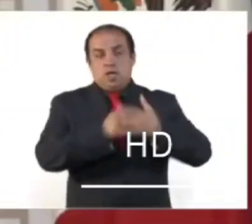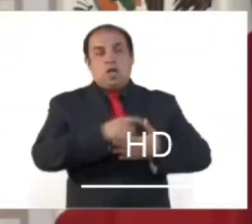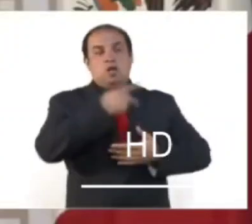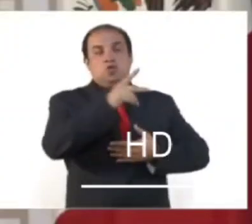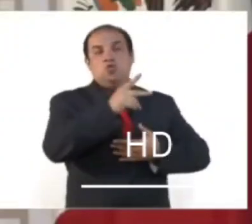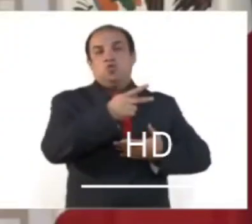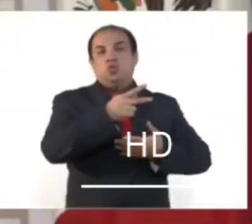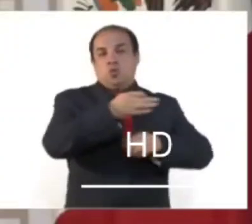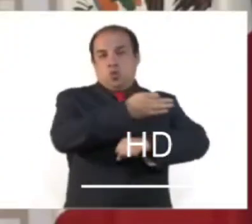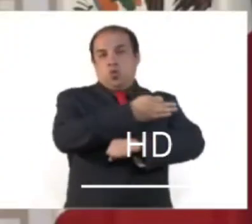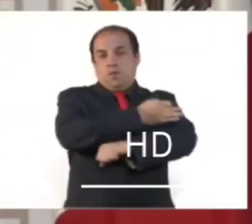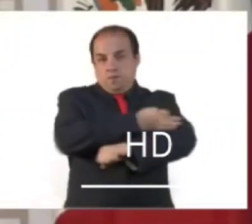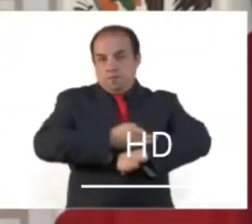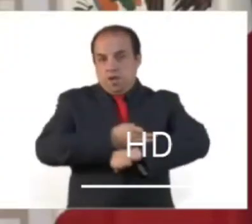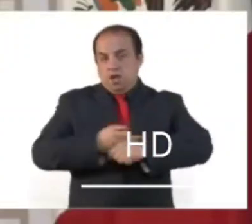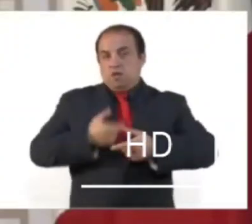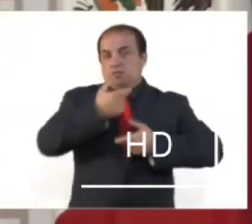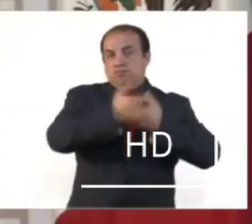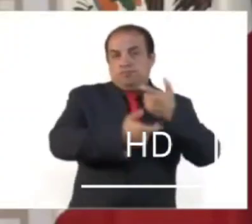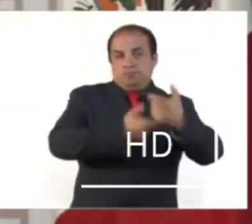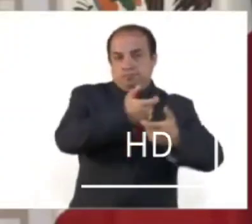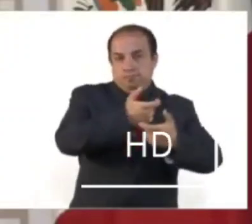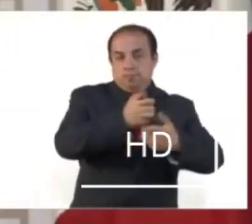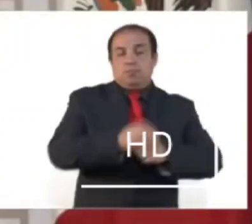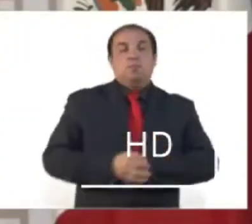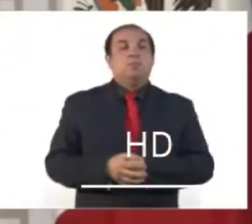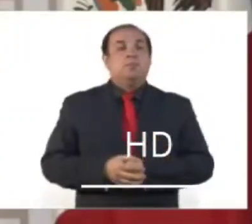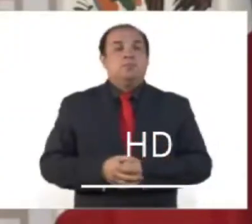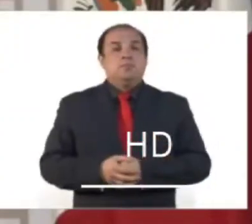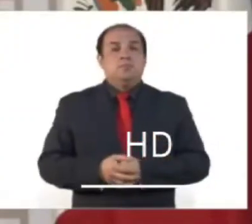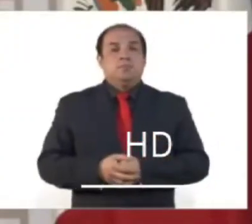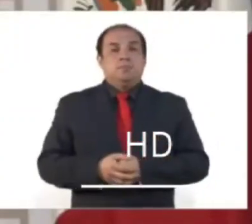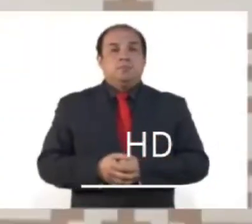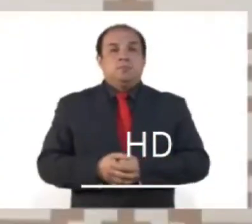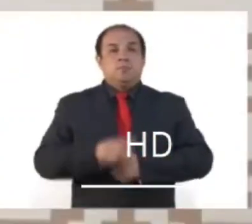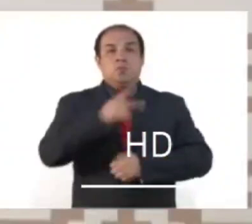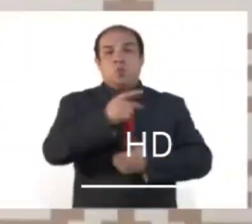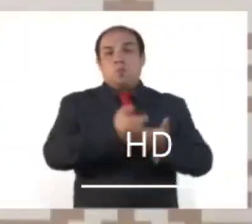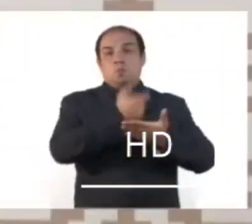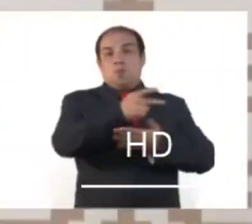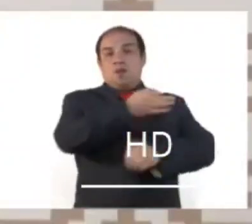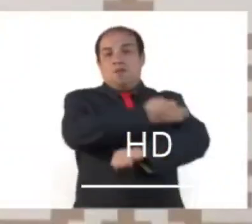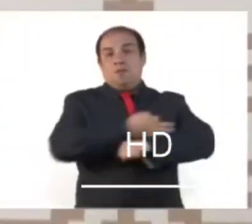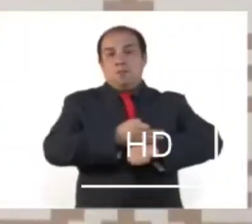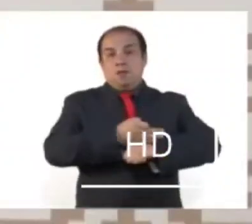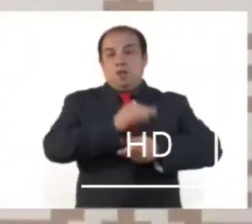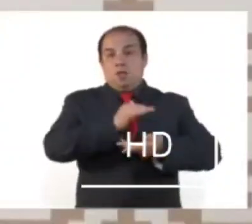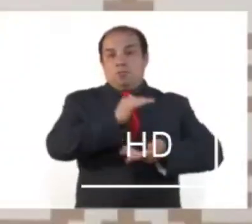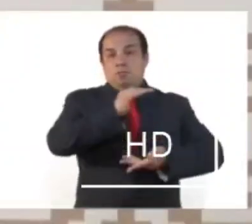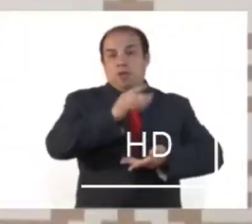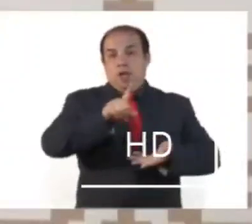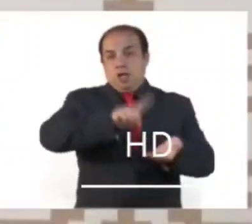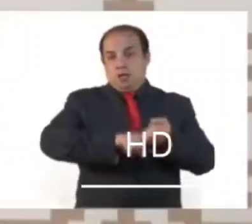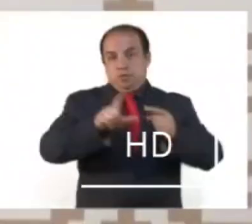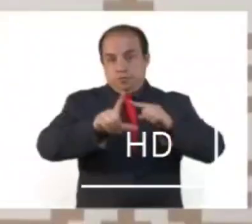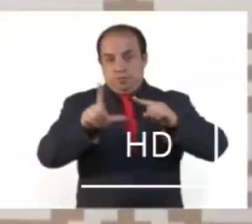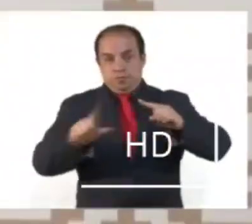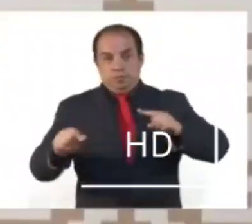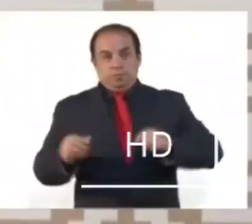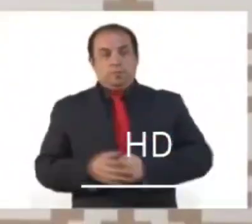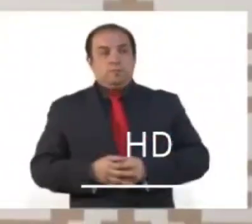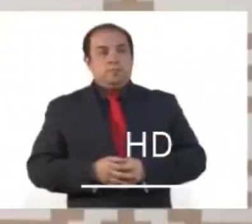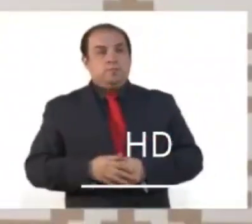de las familias. El ingreso de las familias creció en el país.